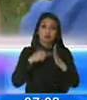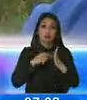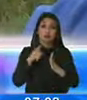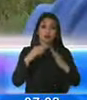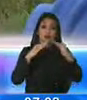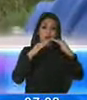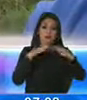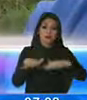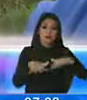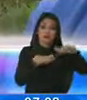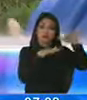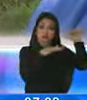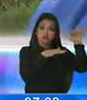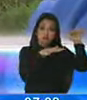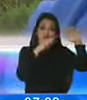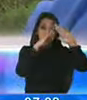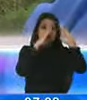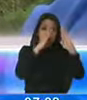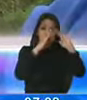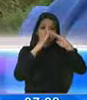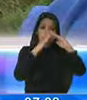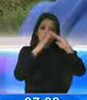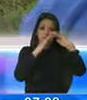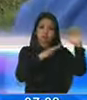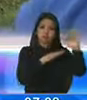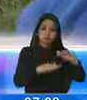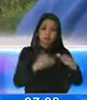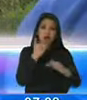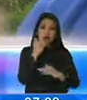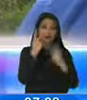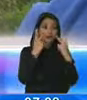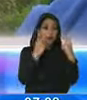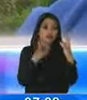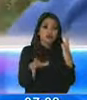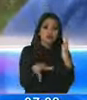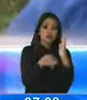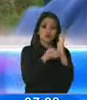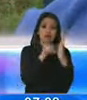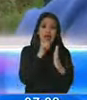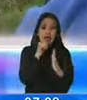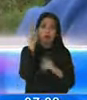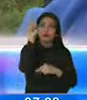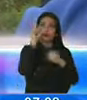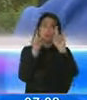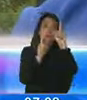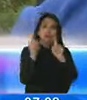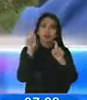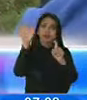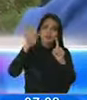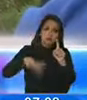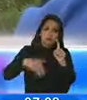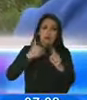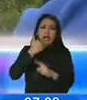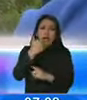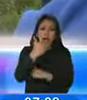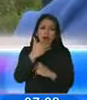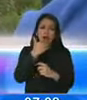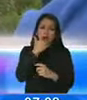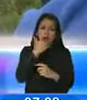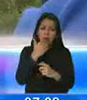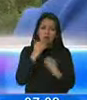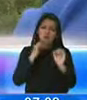en laderas o en lugares propensos a movimientos en masa, si ve humedad, grietas, caída de escombros, filtración de